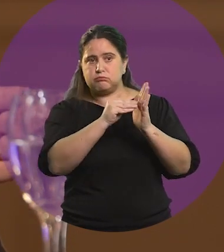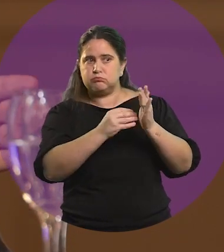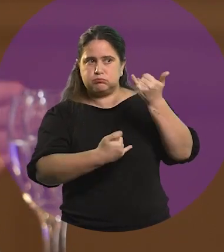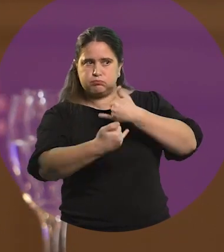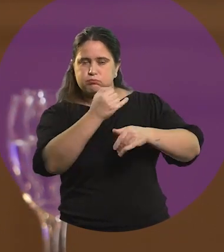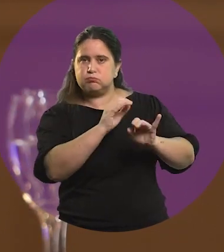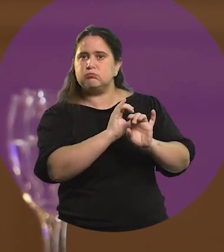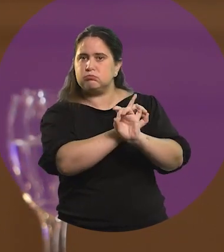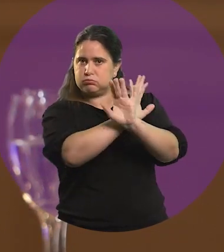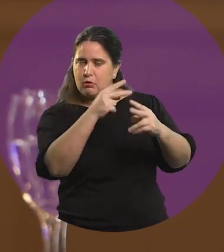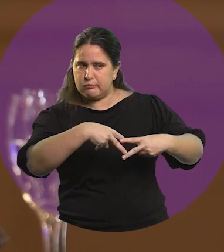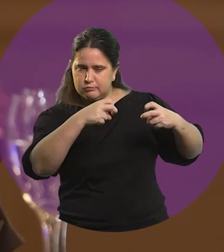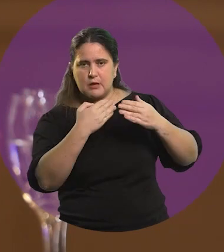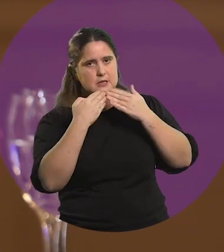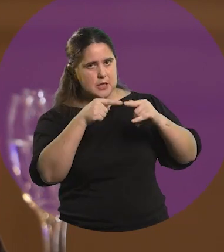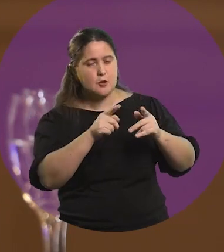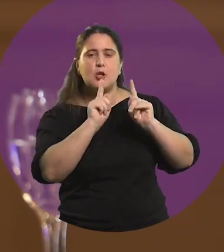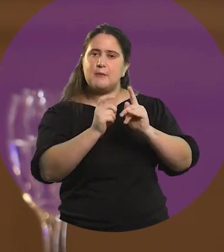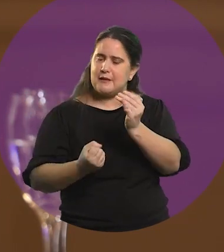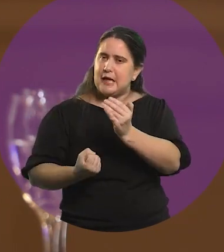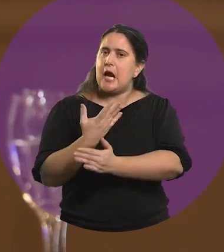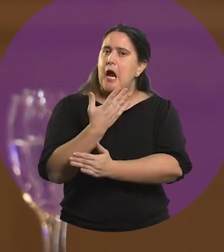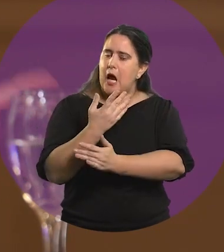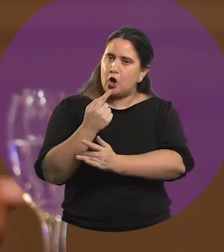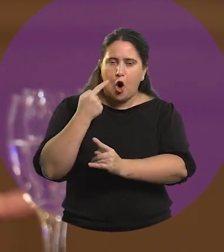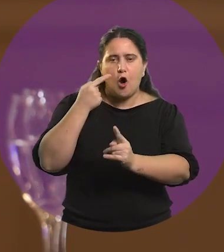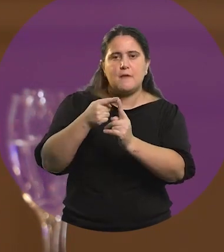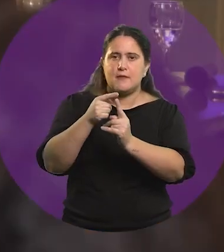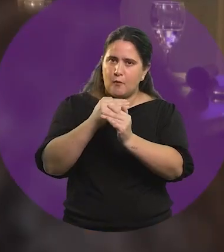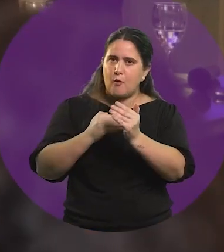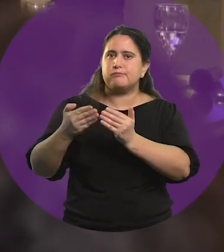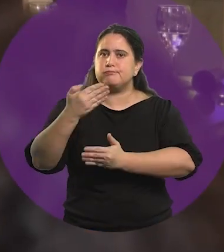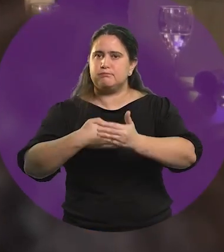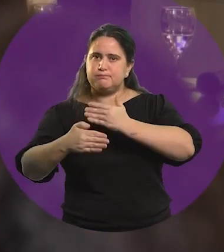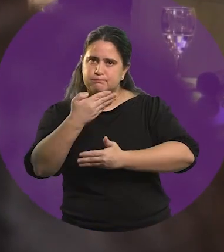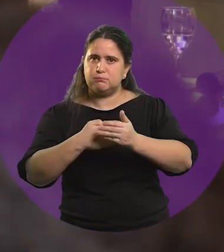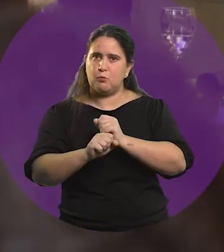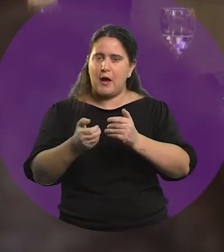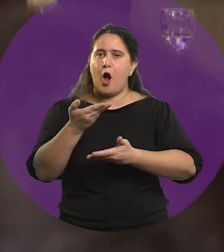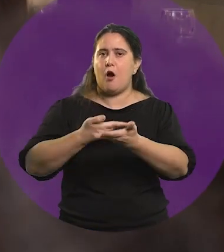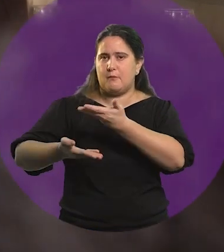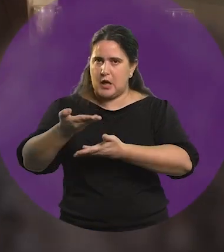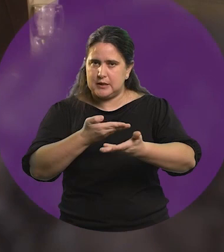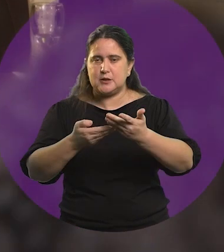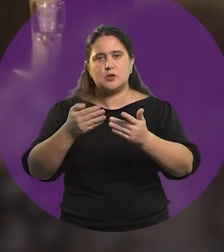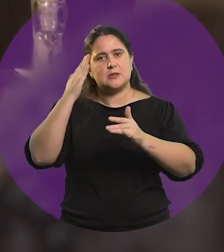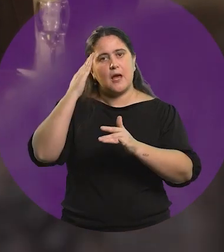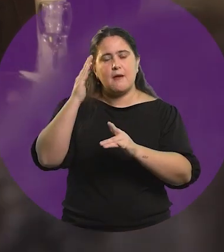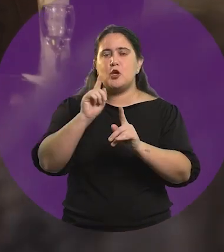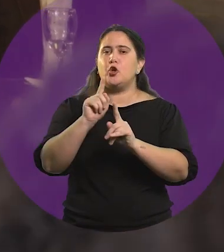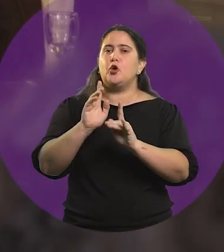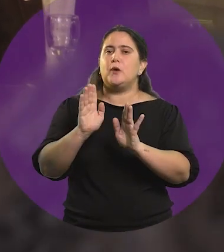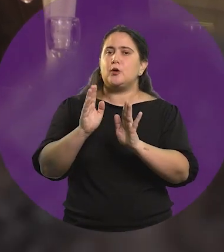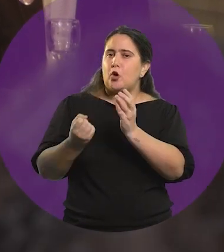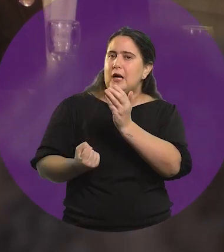evidencia, pero a su vez tienen que ya nacer con un espíritu iterativo, digamos, de que sepamos que